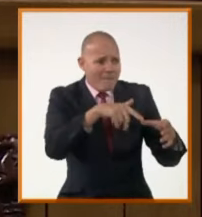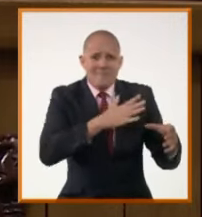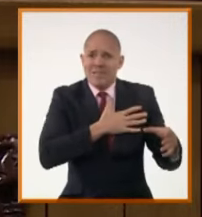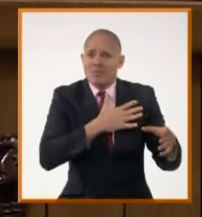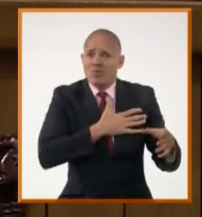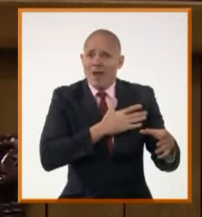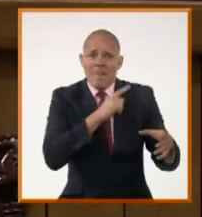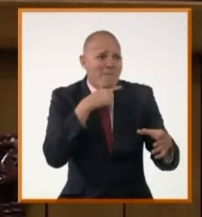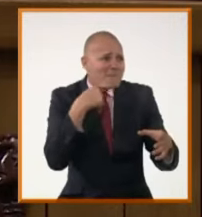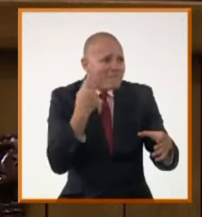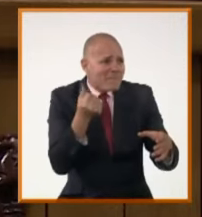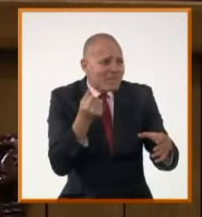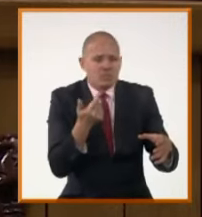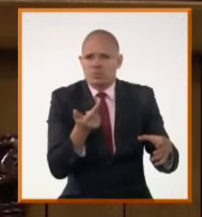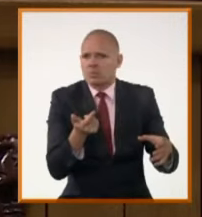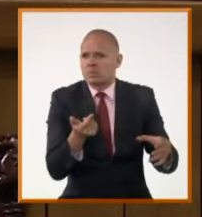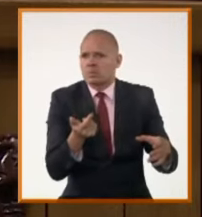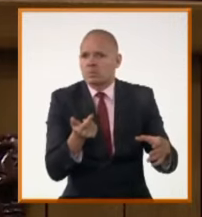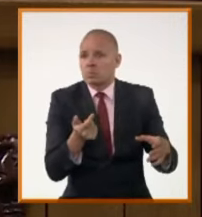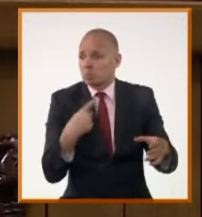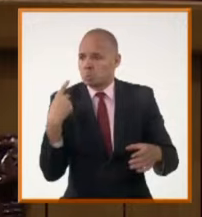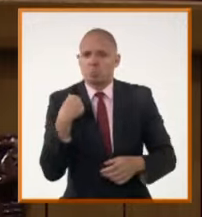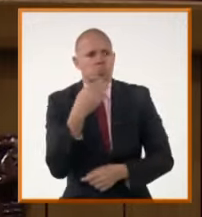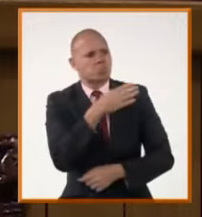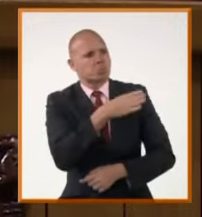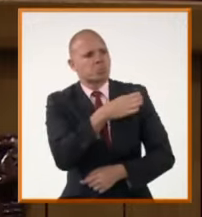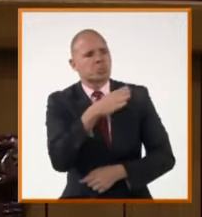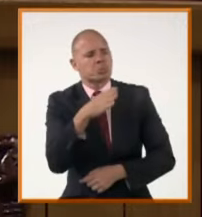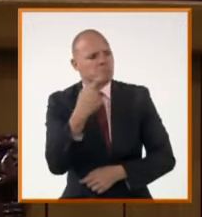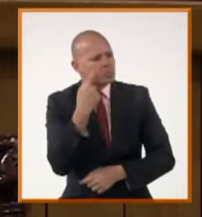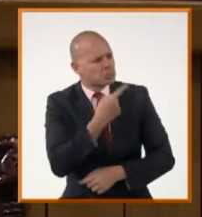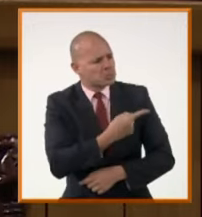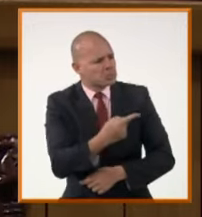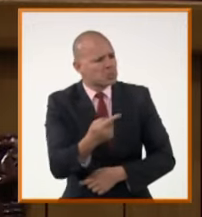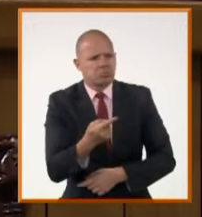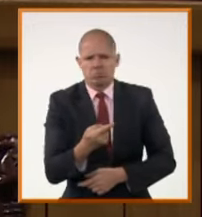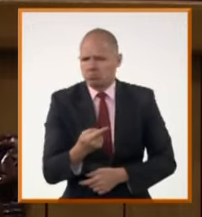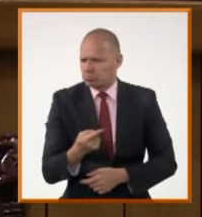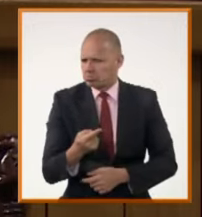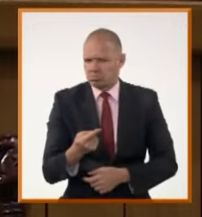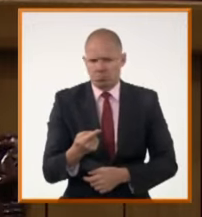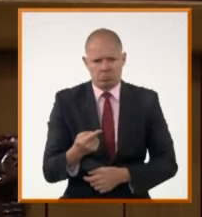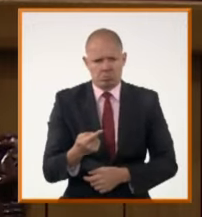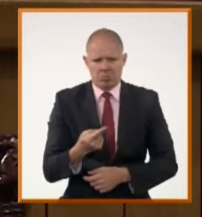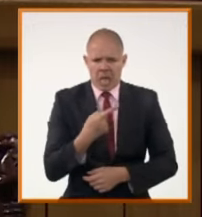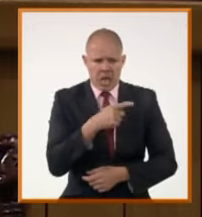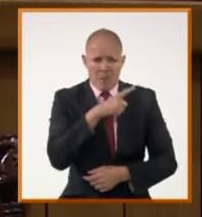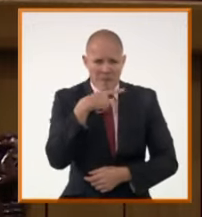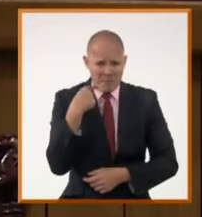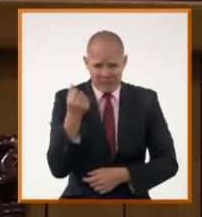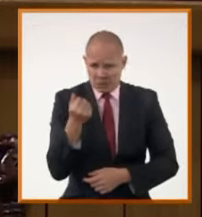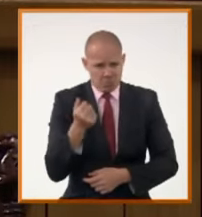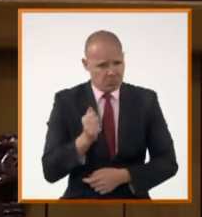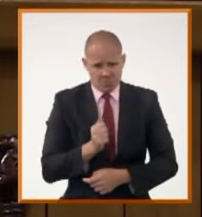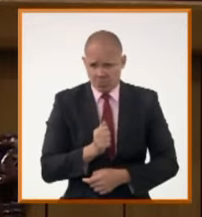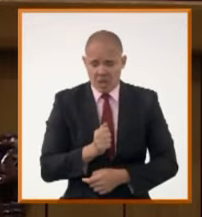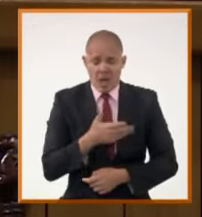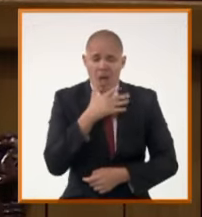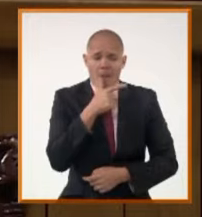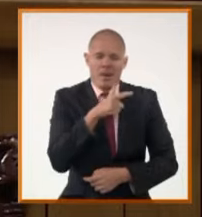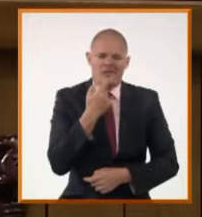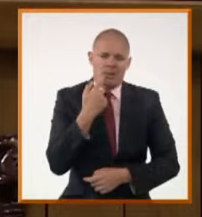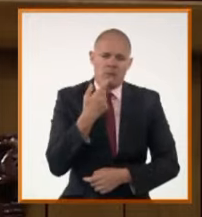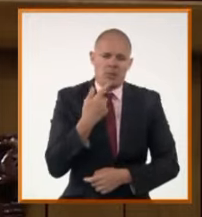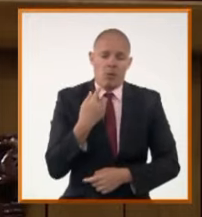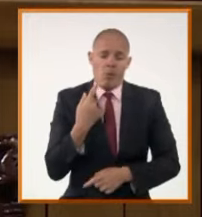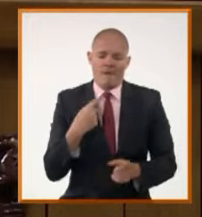que hemos visitado no tienen pérdida. Entonces, no queremos pensar mal, si es para evadir los impuestos, pero nos hemos